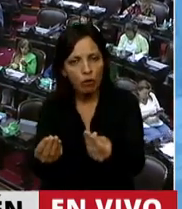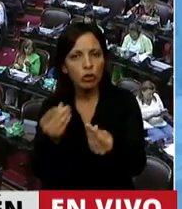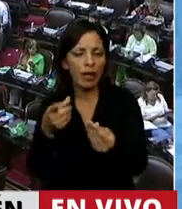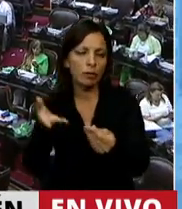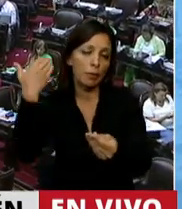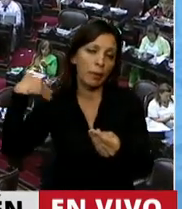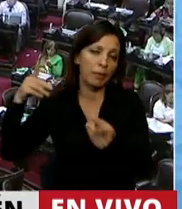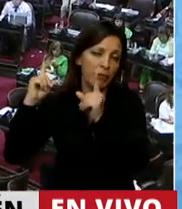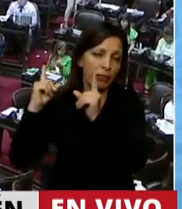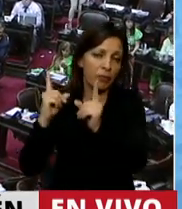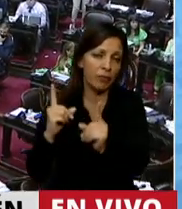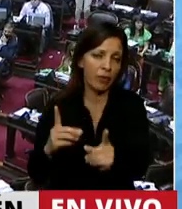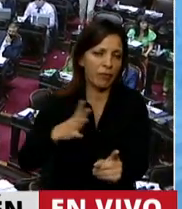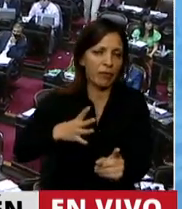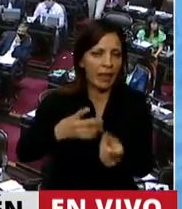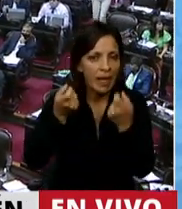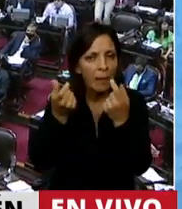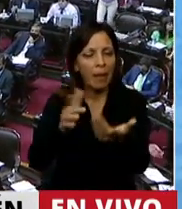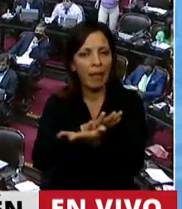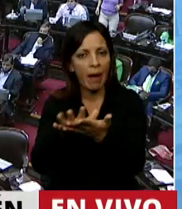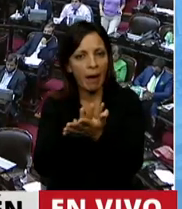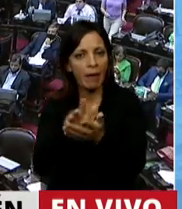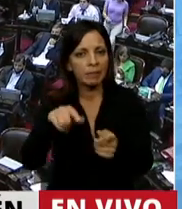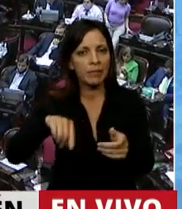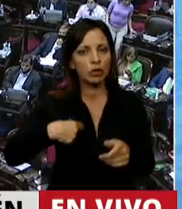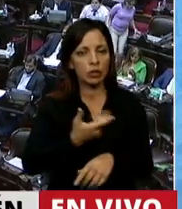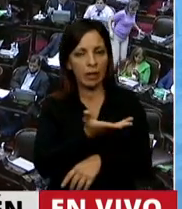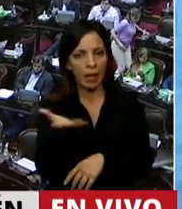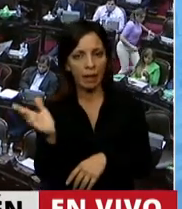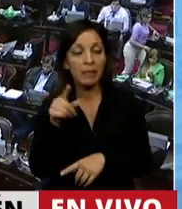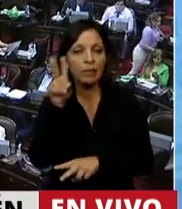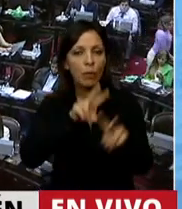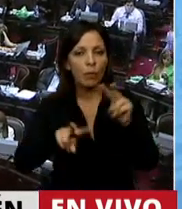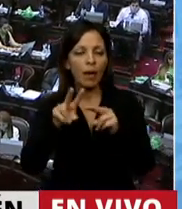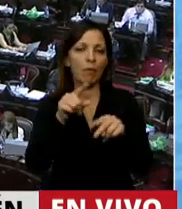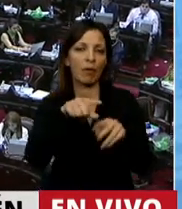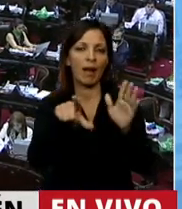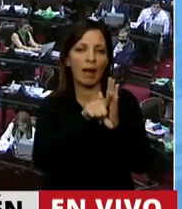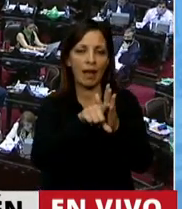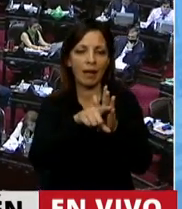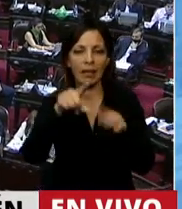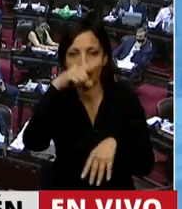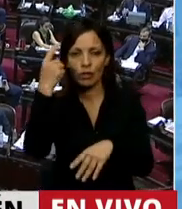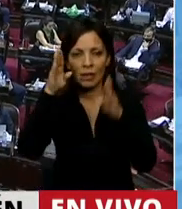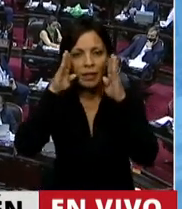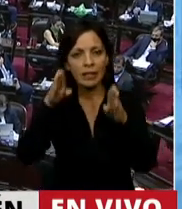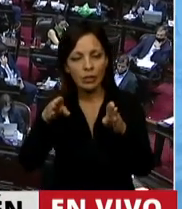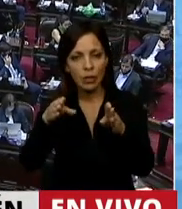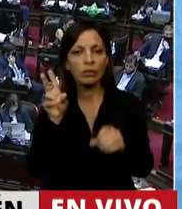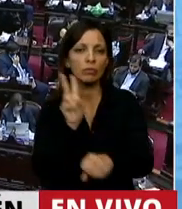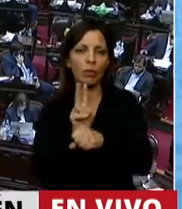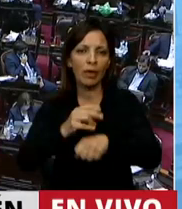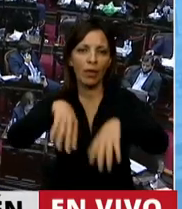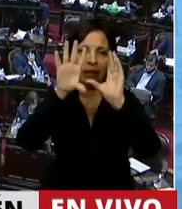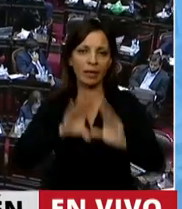pendiente que teníamos como sociedad, y esto es lo que se busca con la Ley Nacional de Atención y Cuidado Integral de la Salud durante